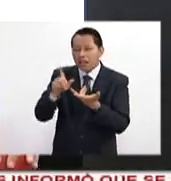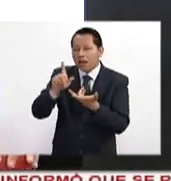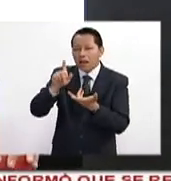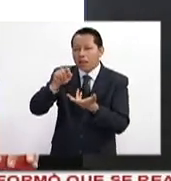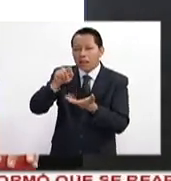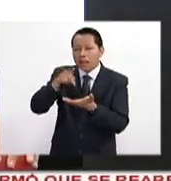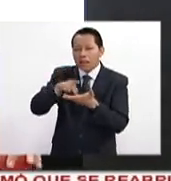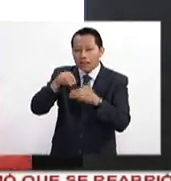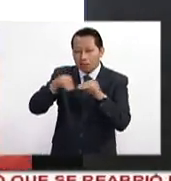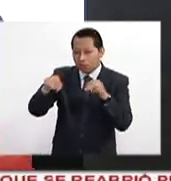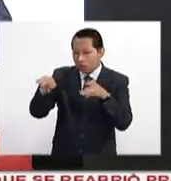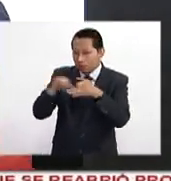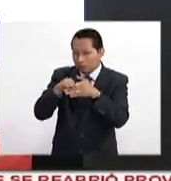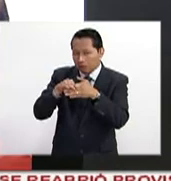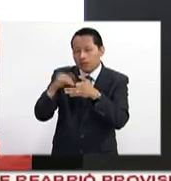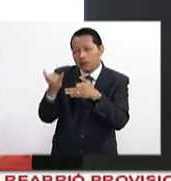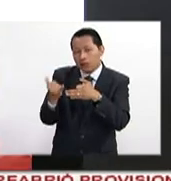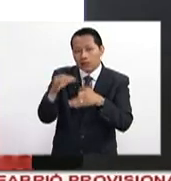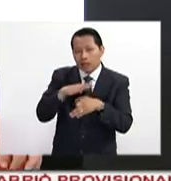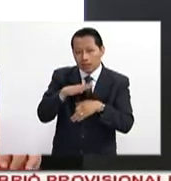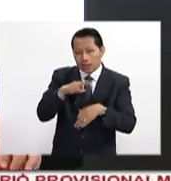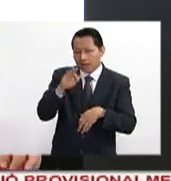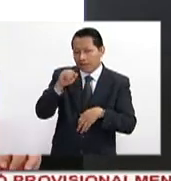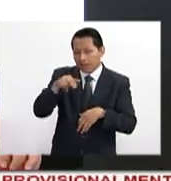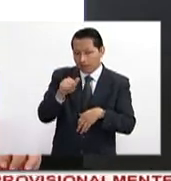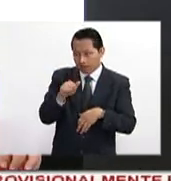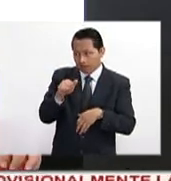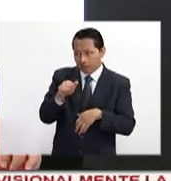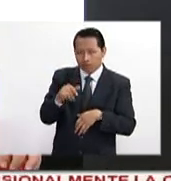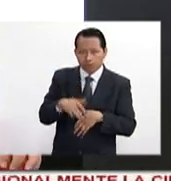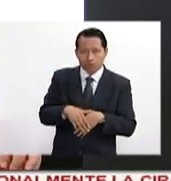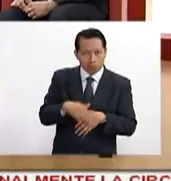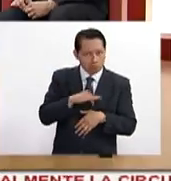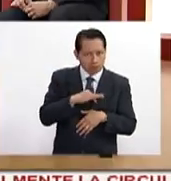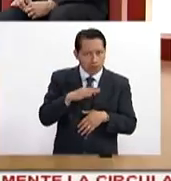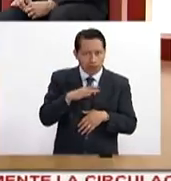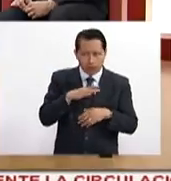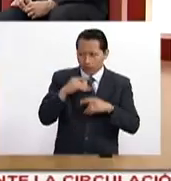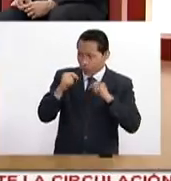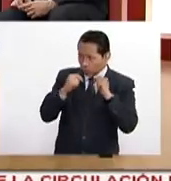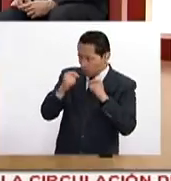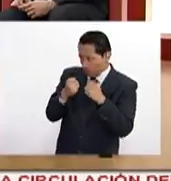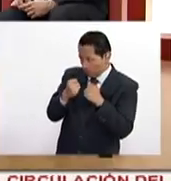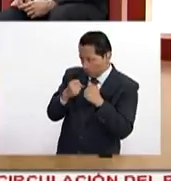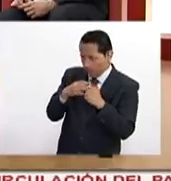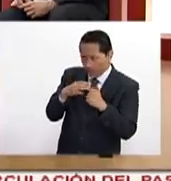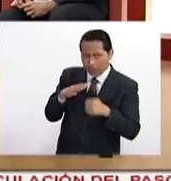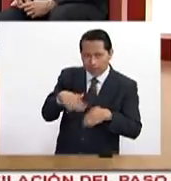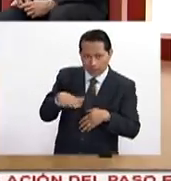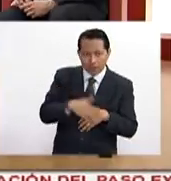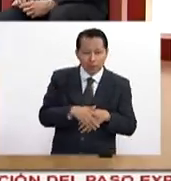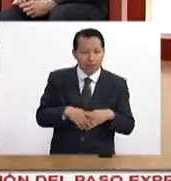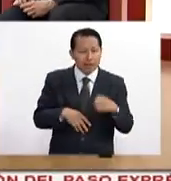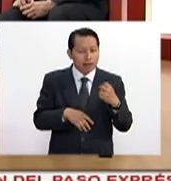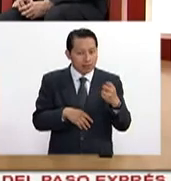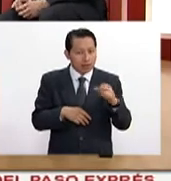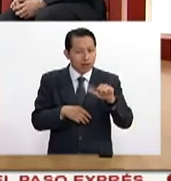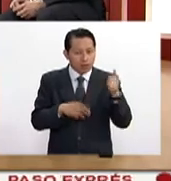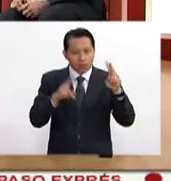estamos nosotros. Y también ya... Que es una finca además muy turística en Tabasco, ¿no? Es parte de... Bueno, ese es otro tema, sí.